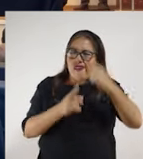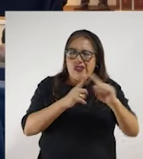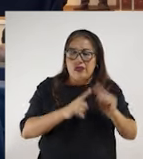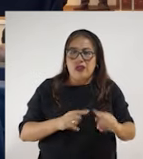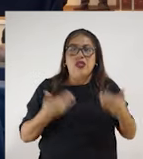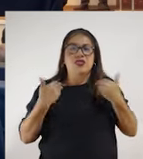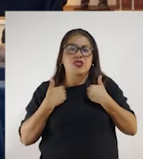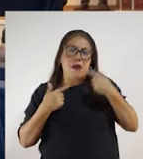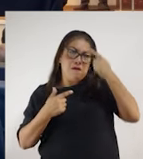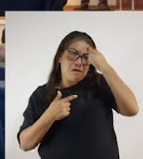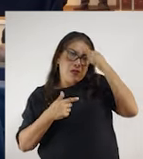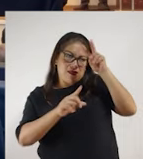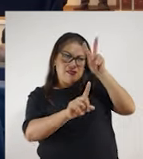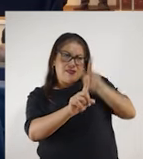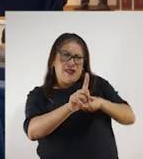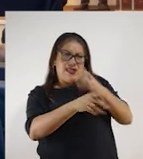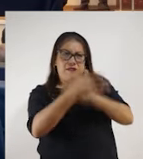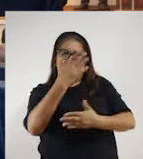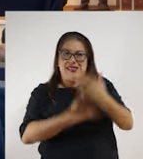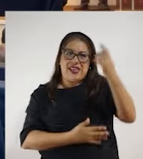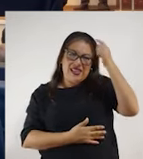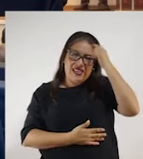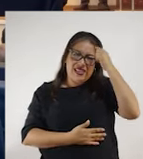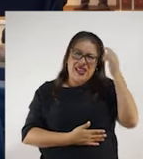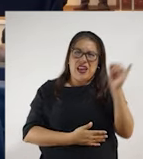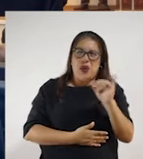veces tenemos una imagen de las personas con discapacidad